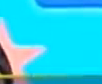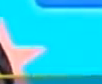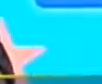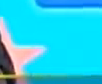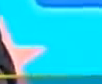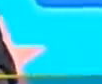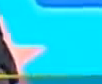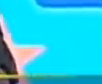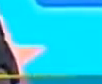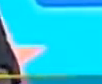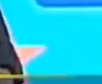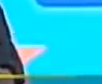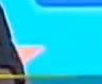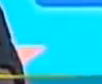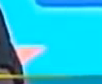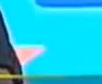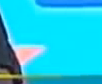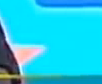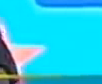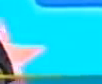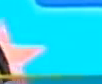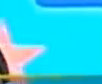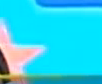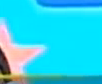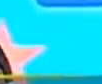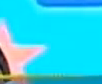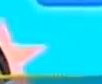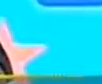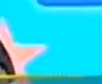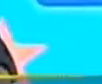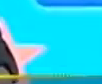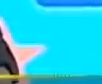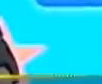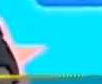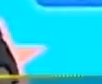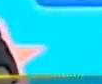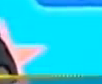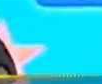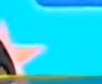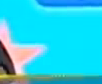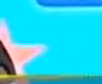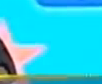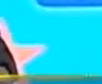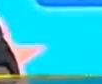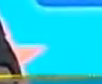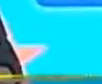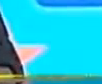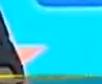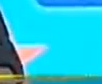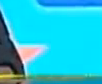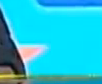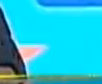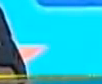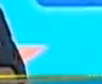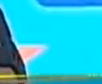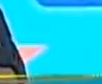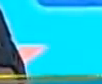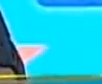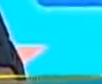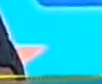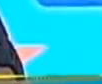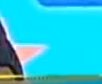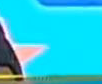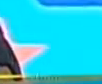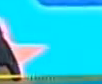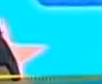nuestro pueblo y para el avance de la revolución bolivariana. En segundo lugar,